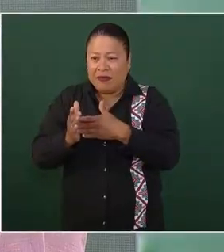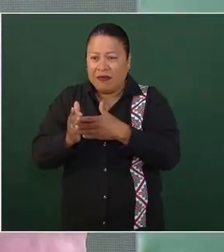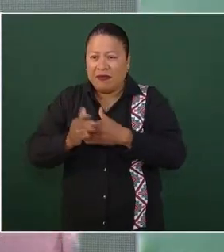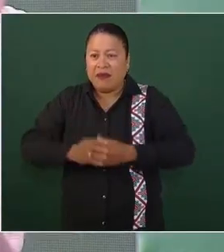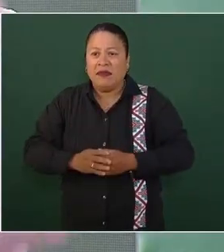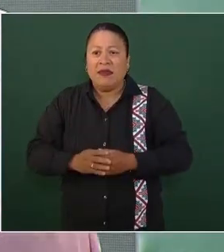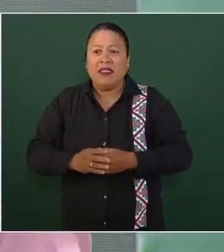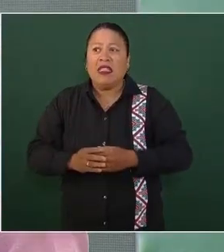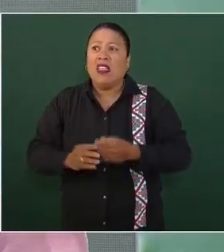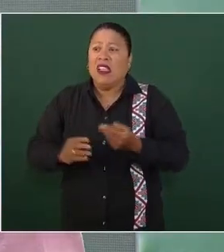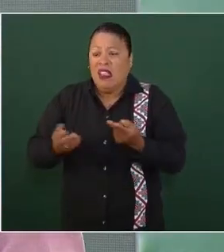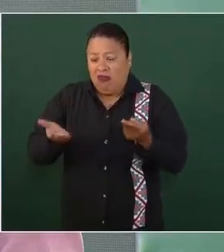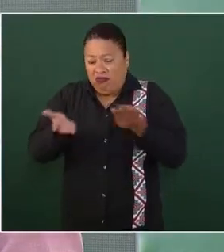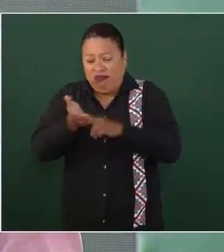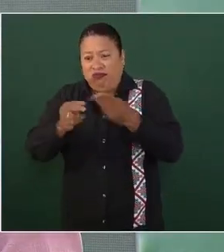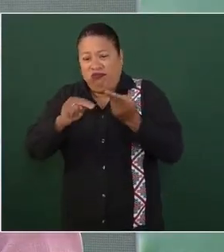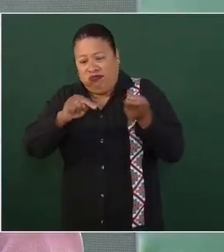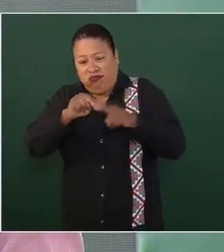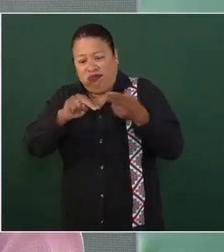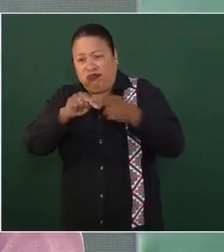diez veces más